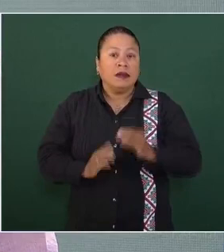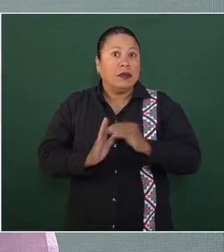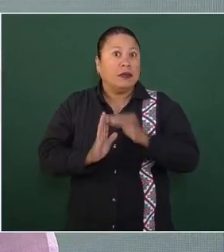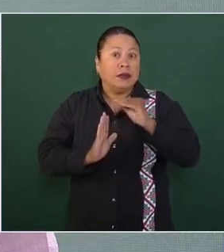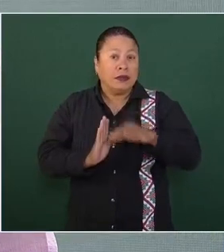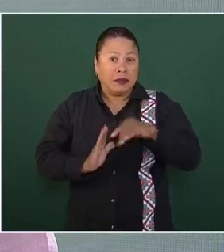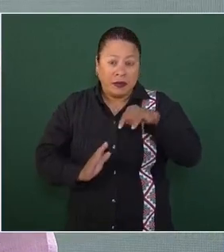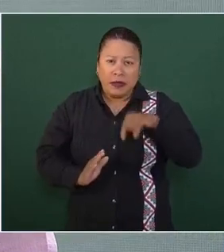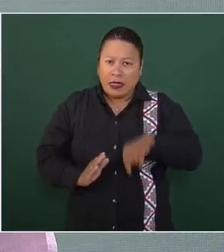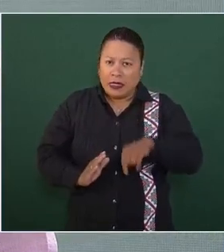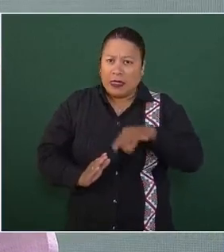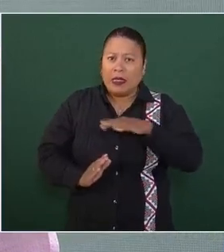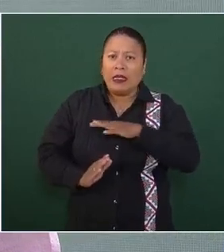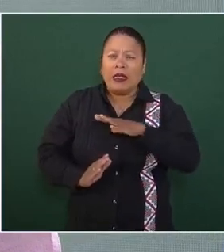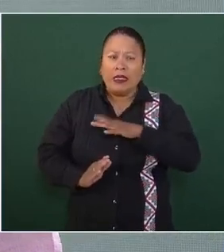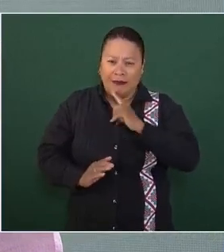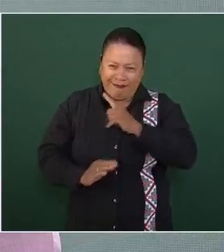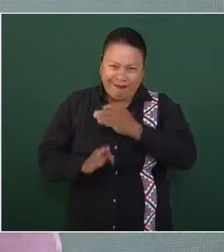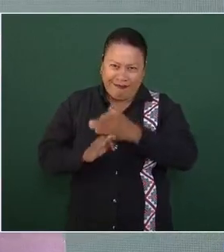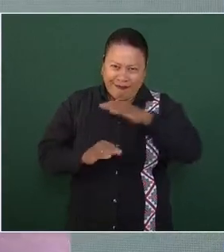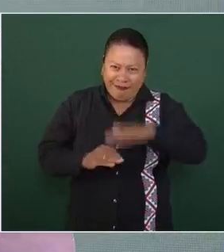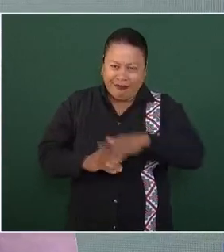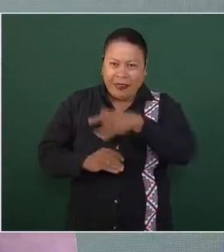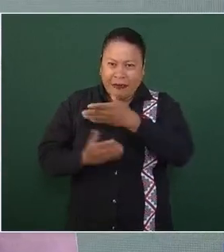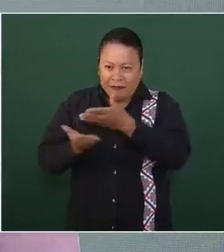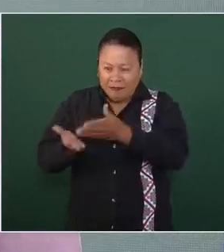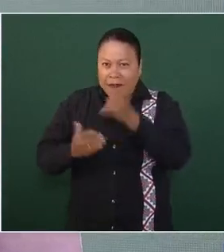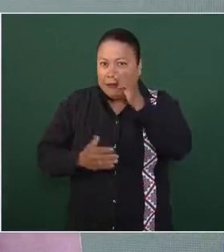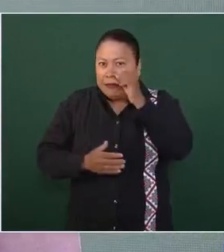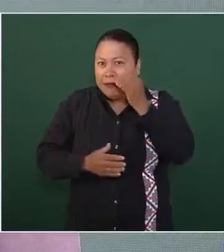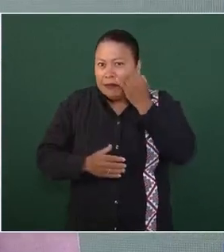decía Salomón y es cierto